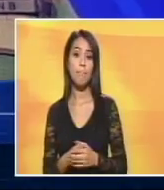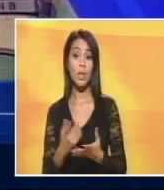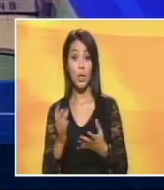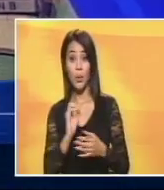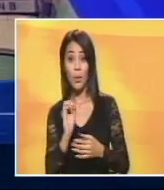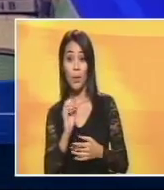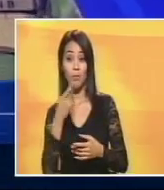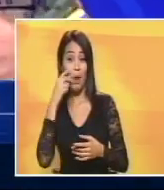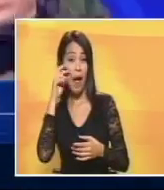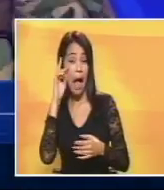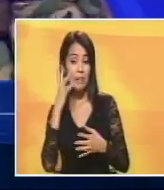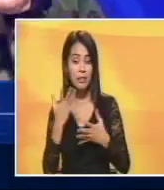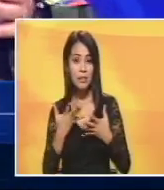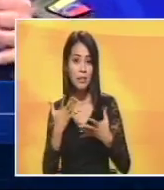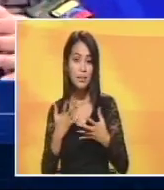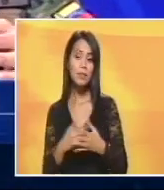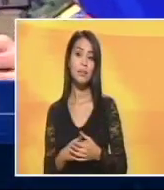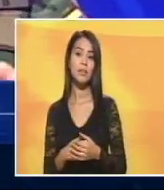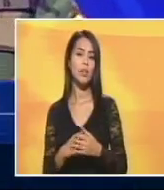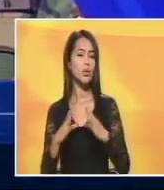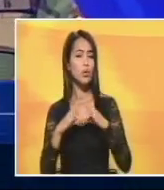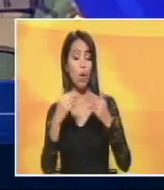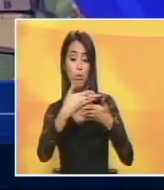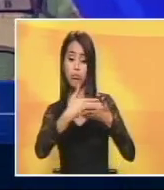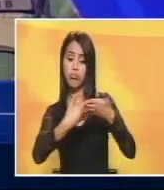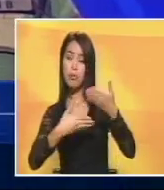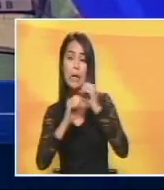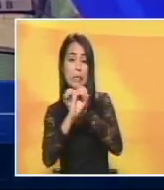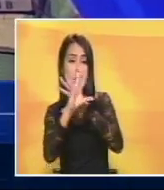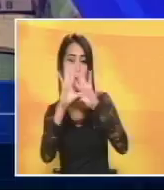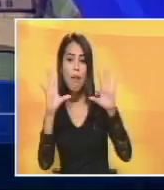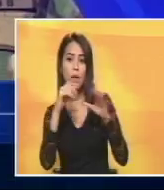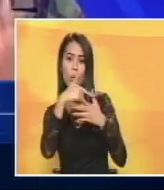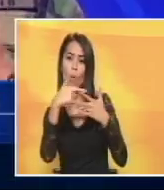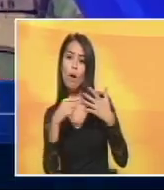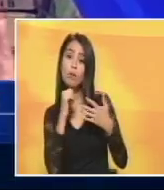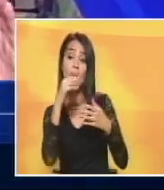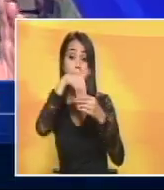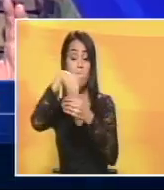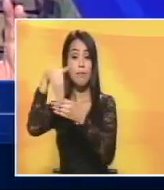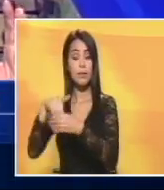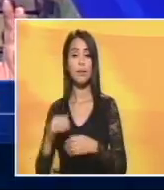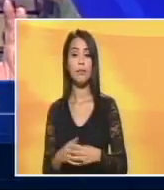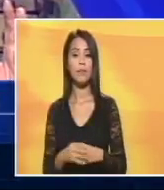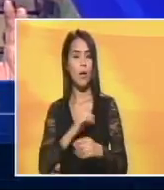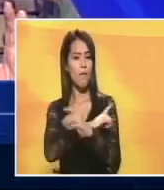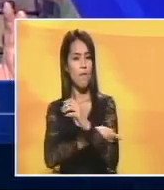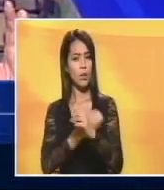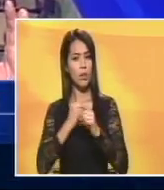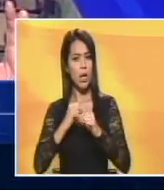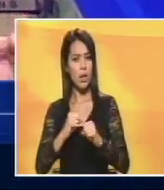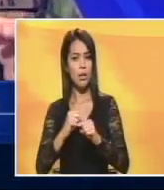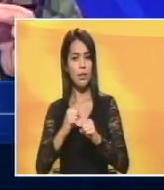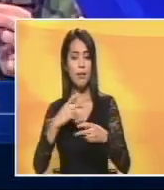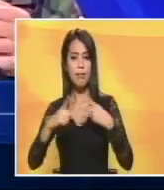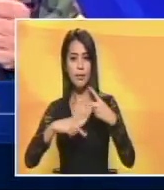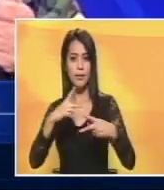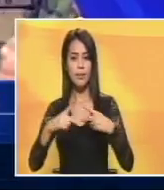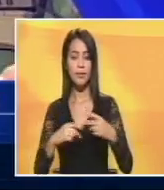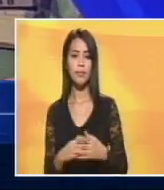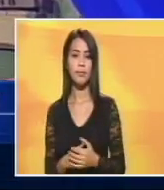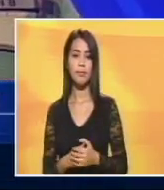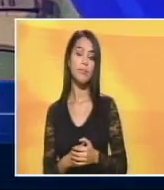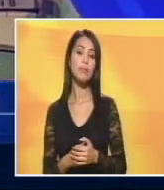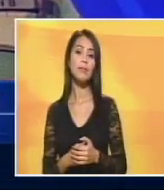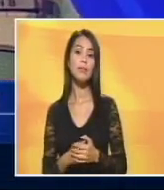que ejecutó el voto. O sea, ahí está todo escrito claramente cuáles son los delitos electorales. Y tenemos una gran fortaleza en este proceso, que es que